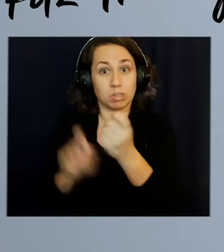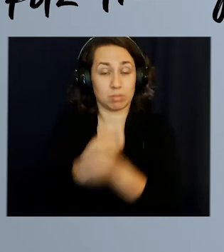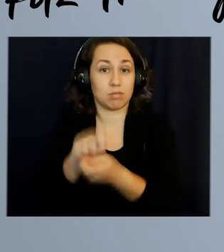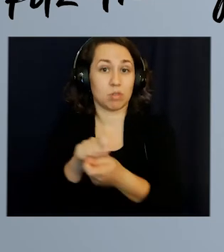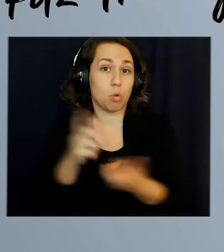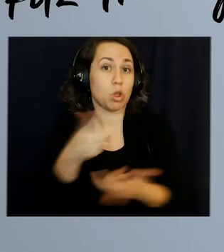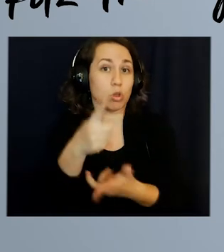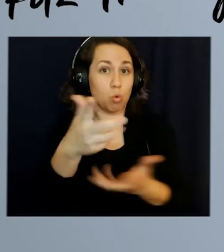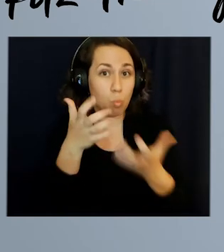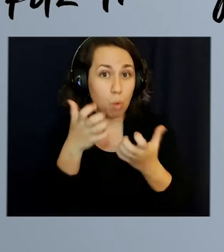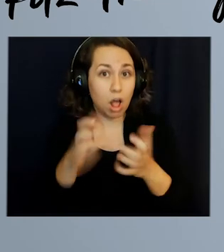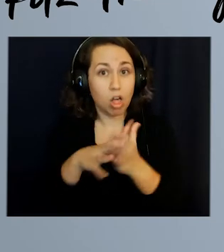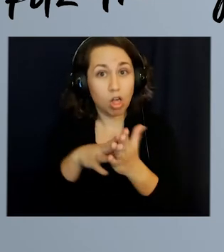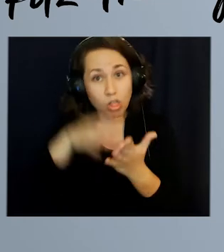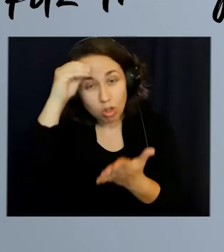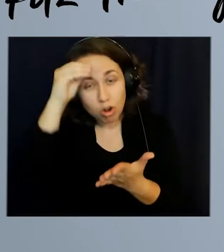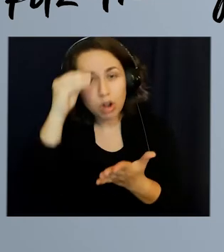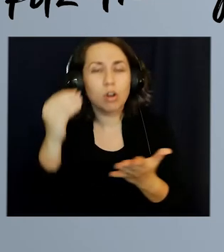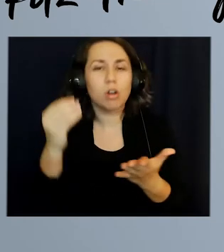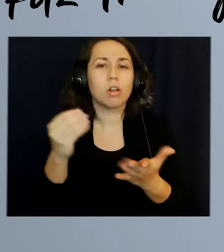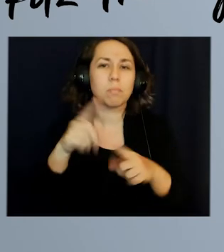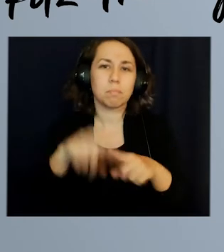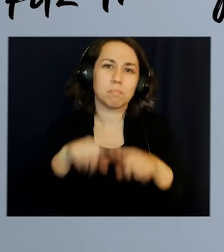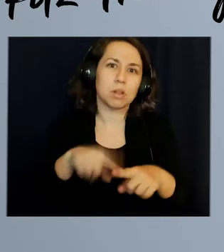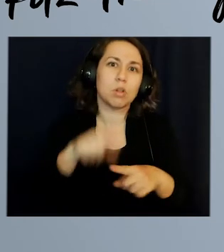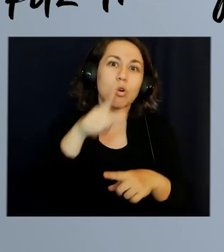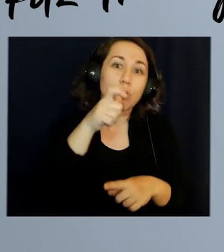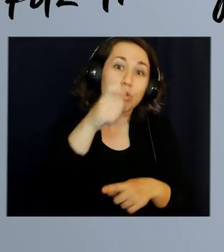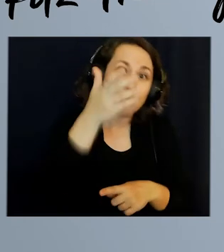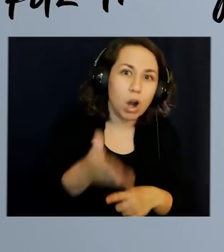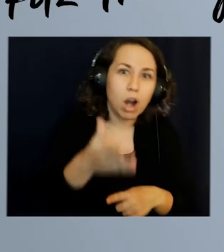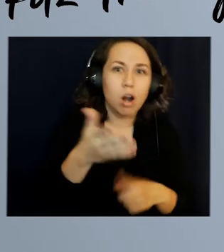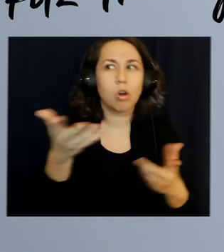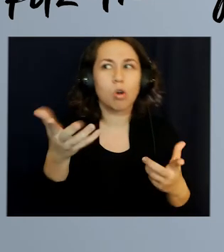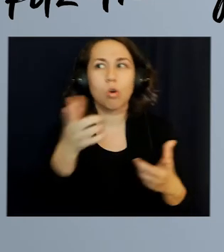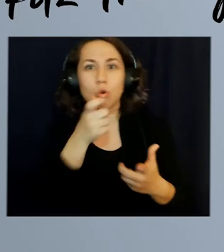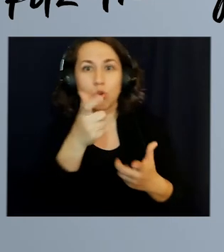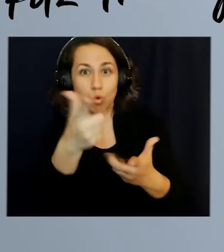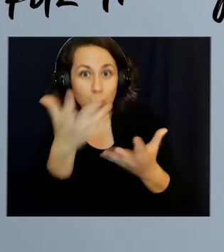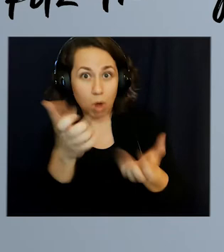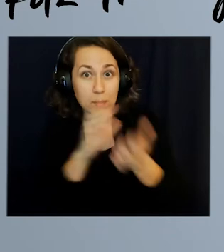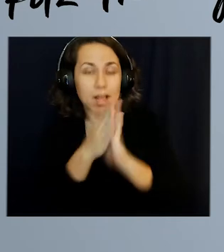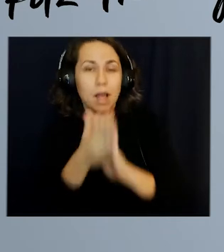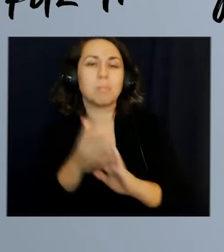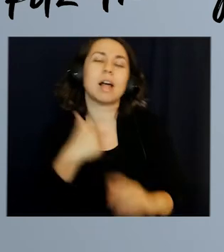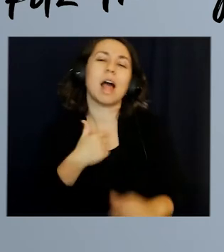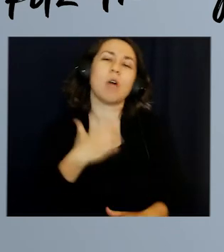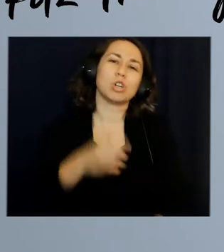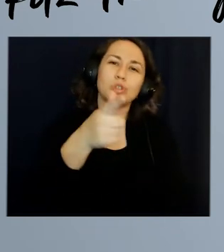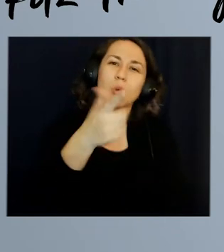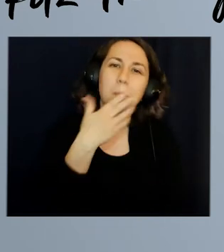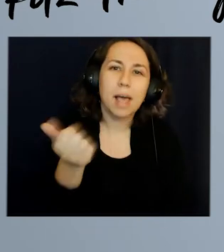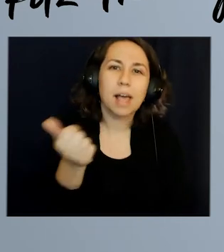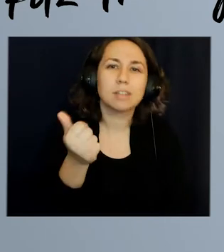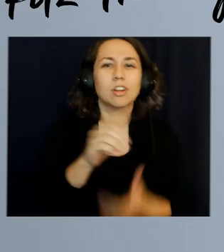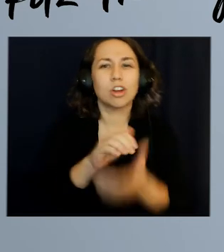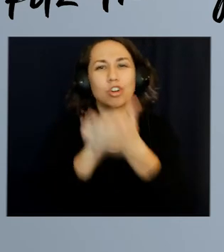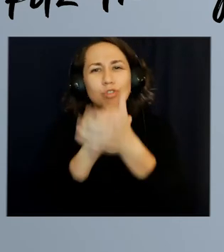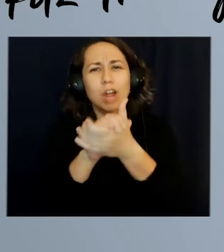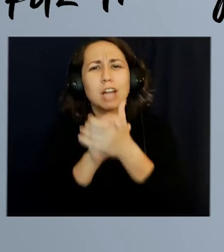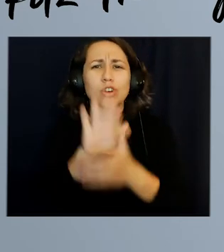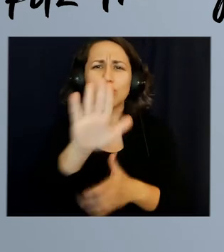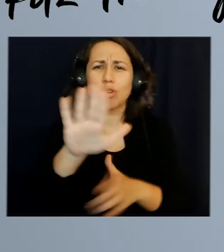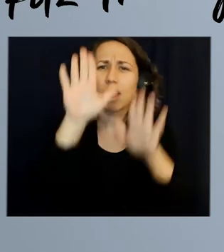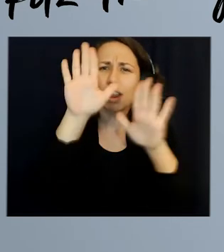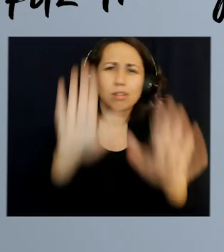resiliencia increíble, y les deseo un futuro increíble. Felicidades, promoción del 2021. Son